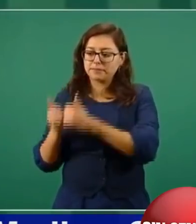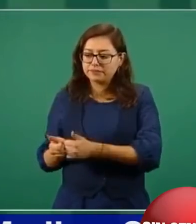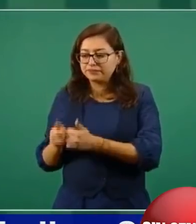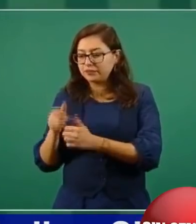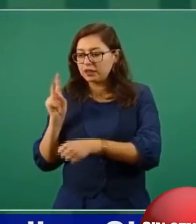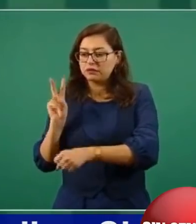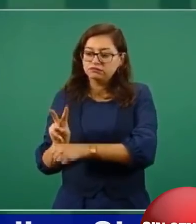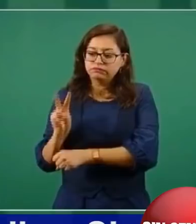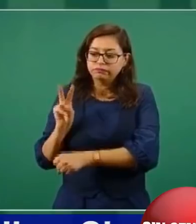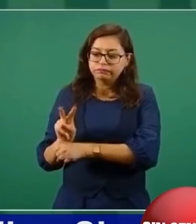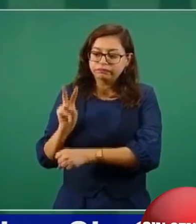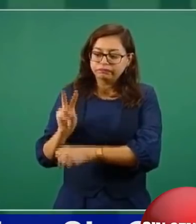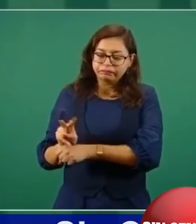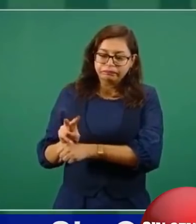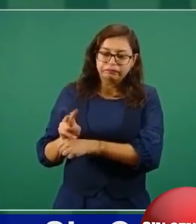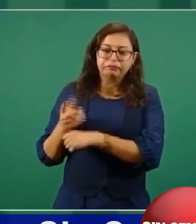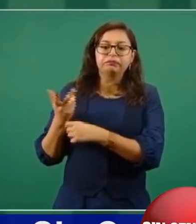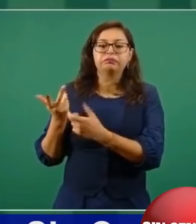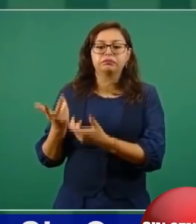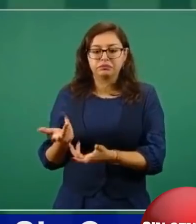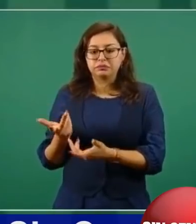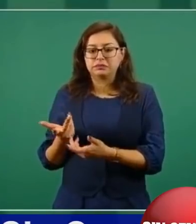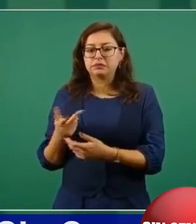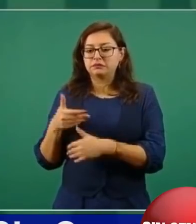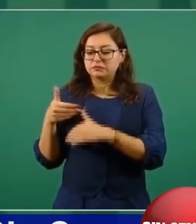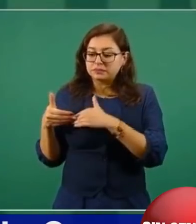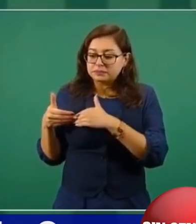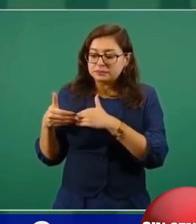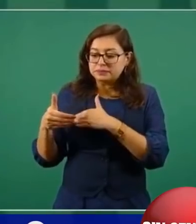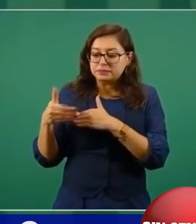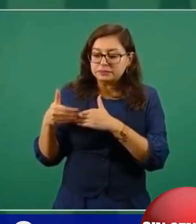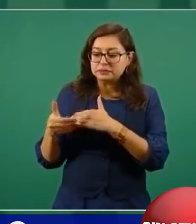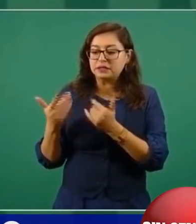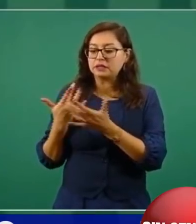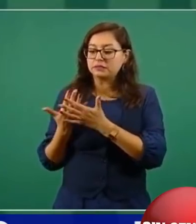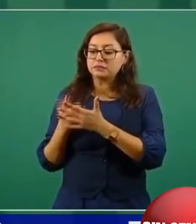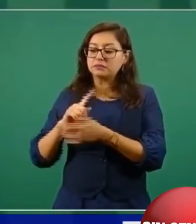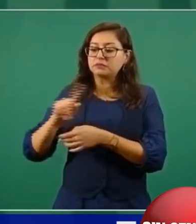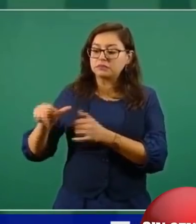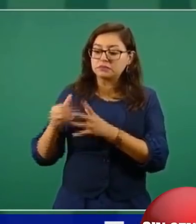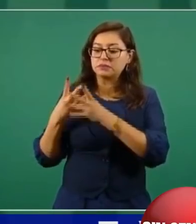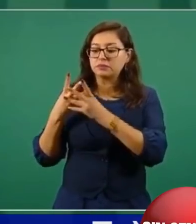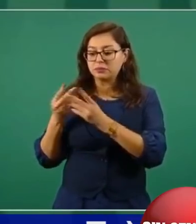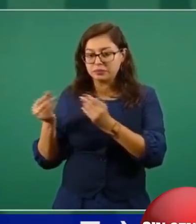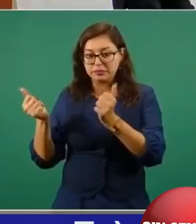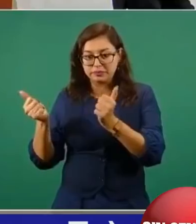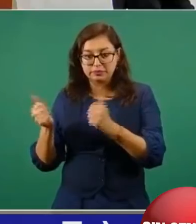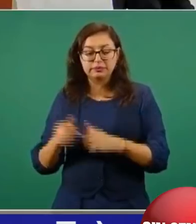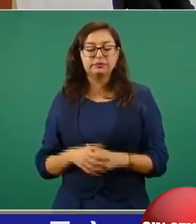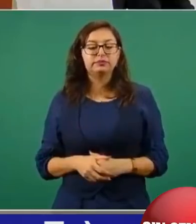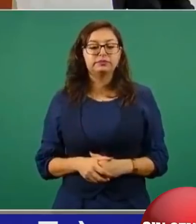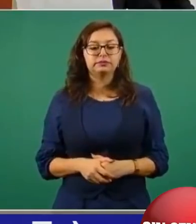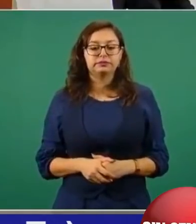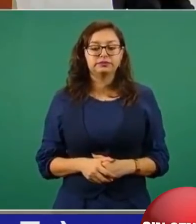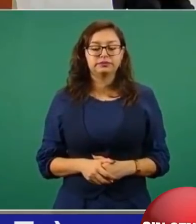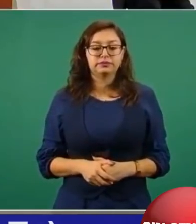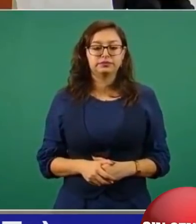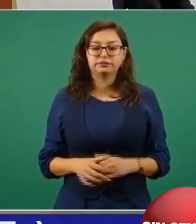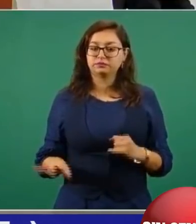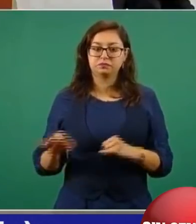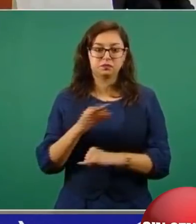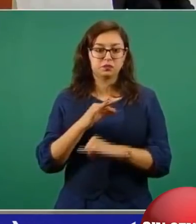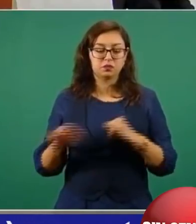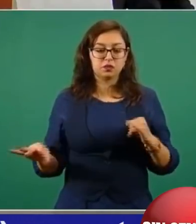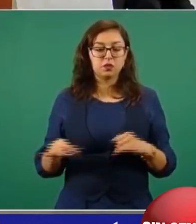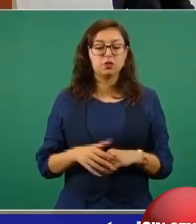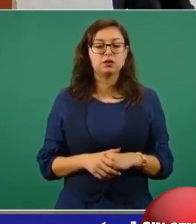horas, solamente un par de ellos por algunos días y se han recuperado de manera íntegra. Me parece que es la última.